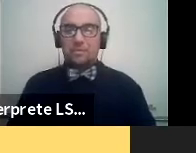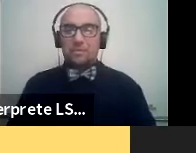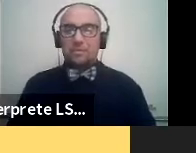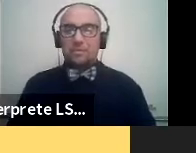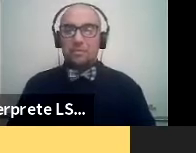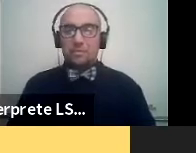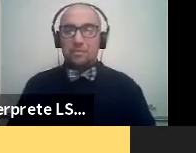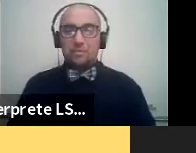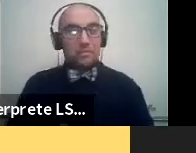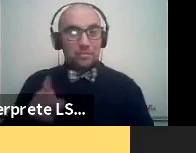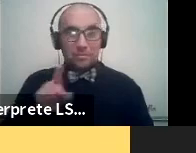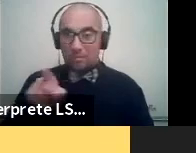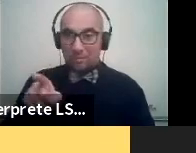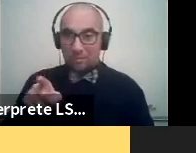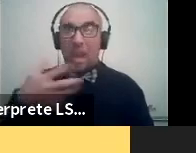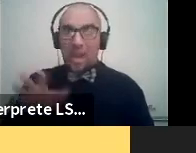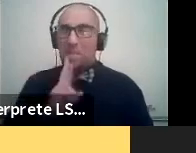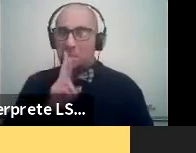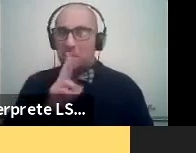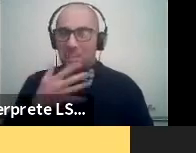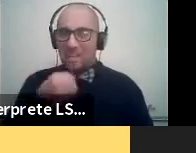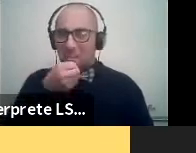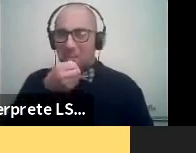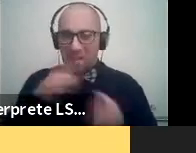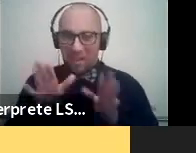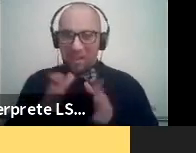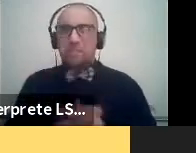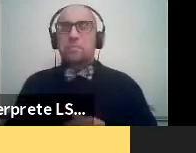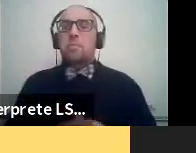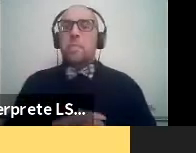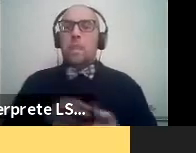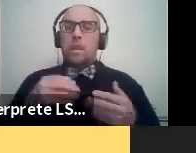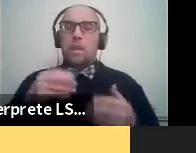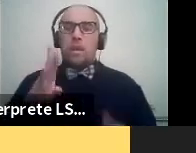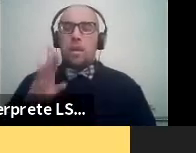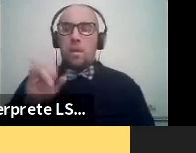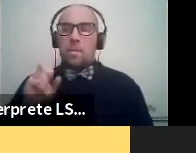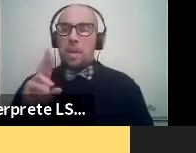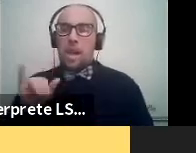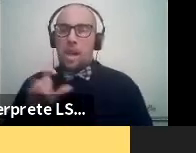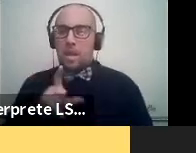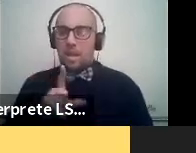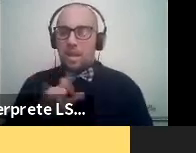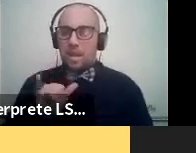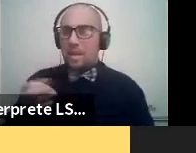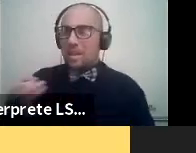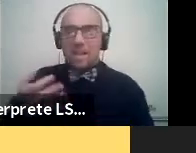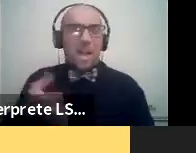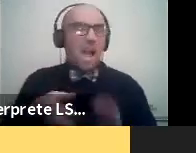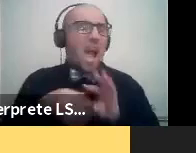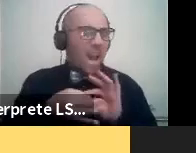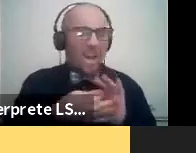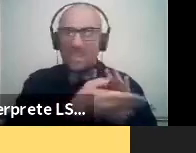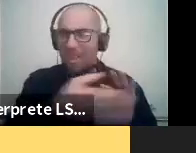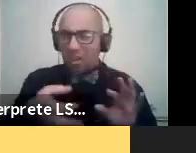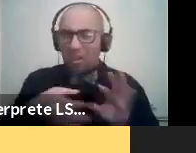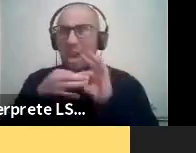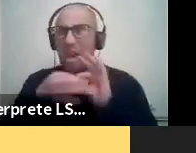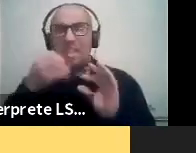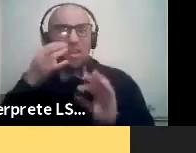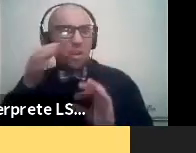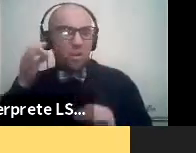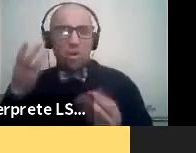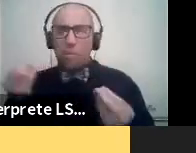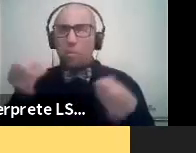gracias. Evelyn, sí, ahí sí. Hoy muchas gracias a todas, a todos, a todos. Es increíble cómo se ha llenado